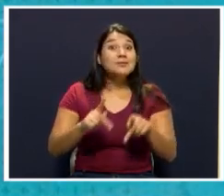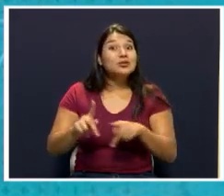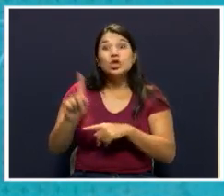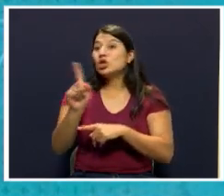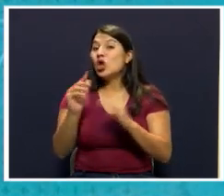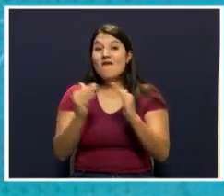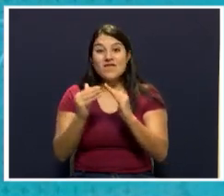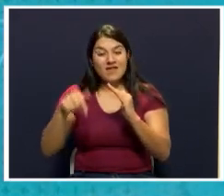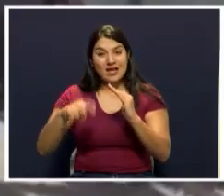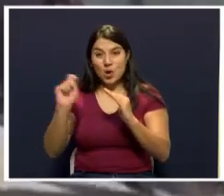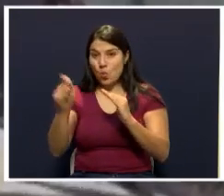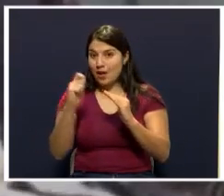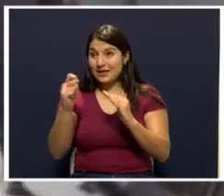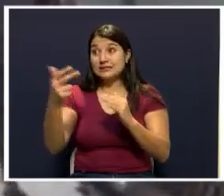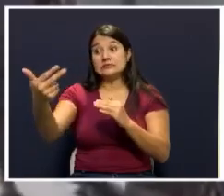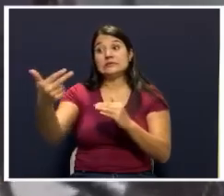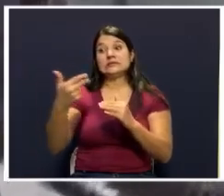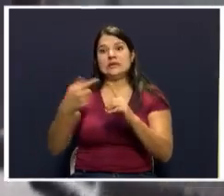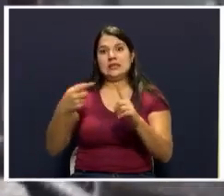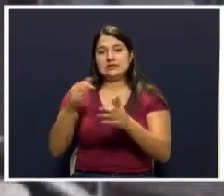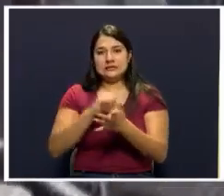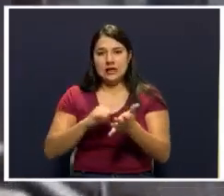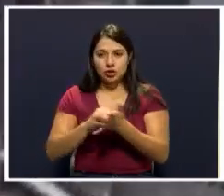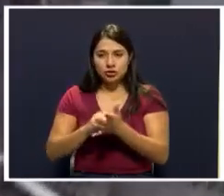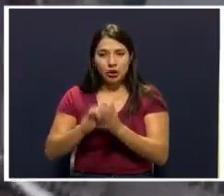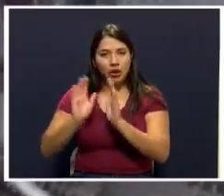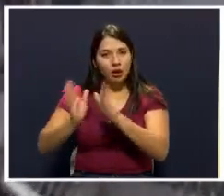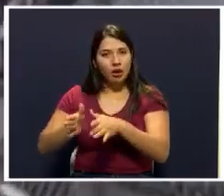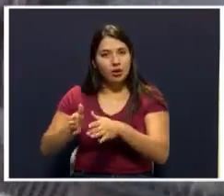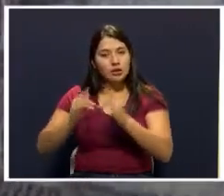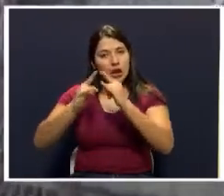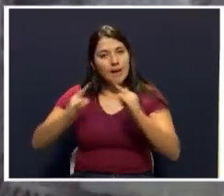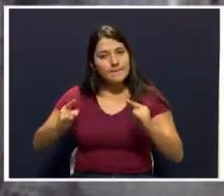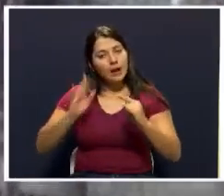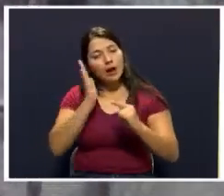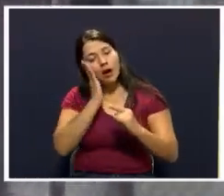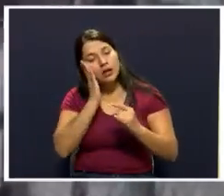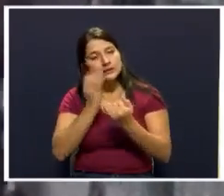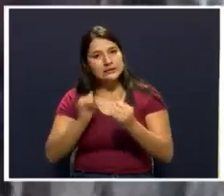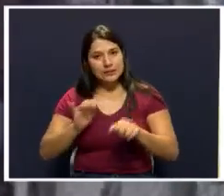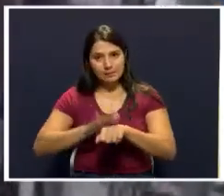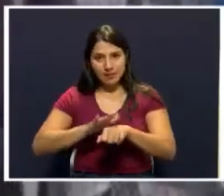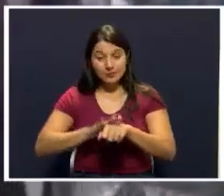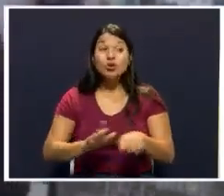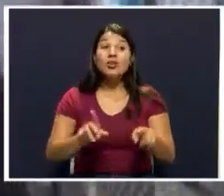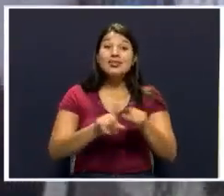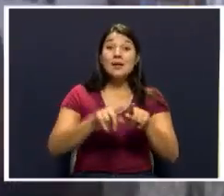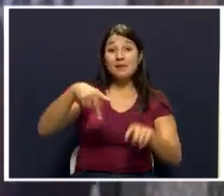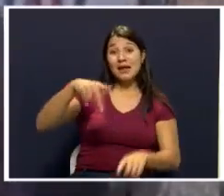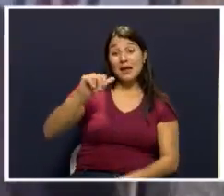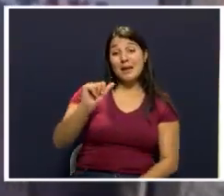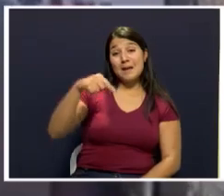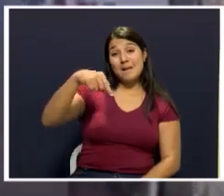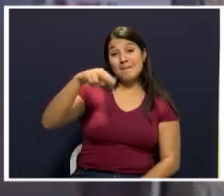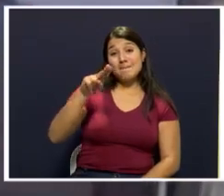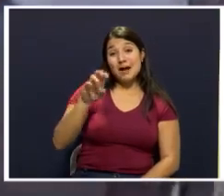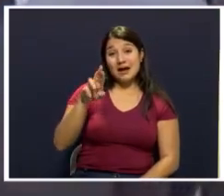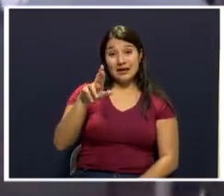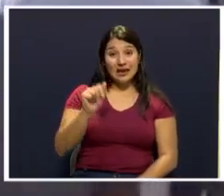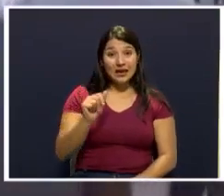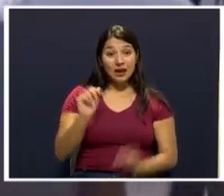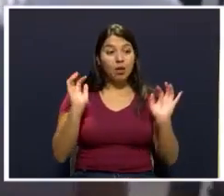era gente de San José. Otro lugar que presentó problemas el fin de semana fue Paquera, donde tras la llegada de turistas, los vecinos